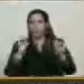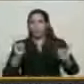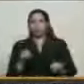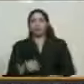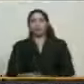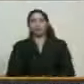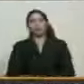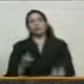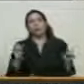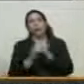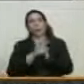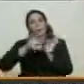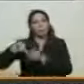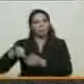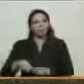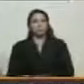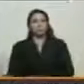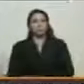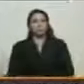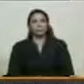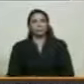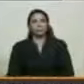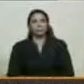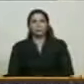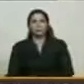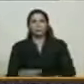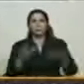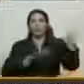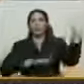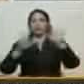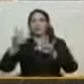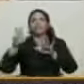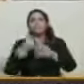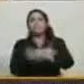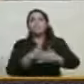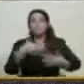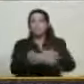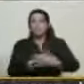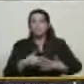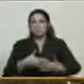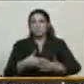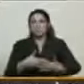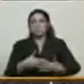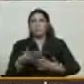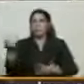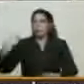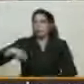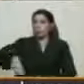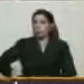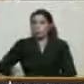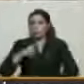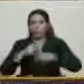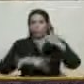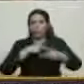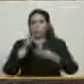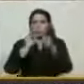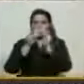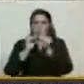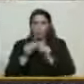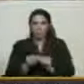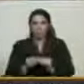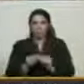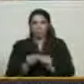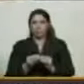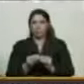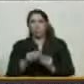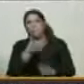Vamos a cambiar de materia. Más temprano vimos como más de 13 millardos de bolívares fueron anunciados que se invertirán en un plan de rehabilitación, estabilización